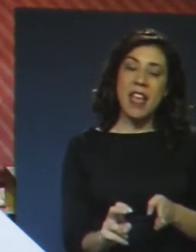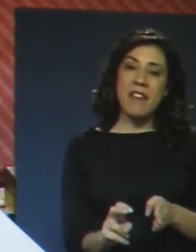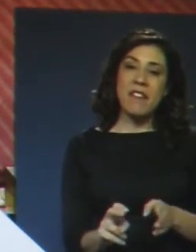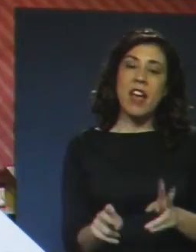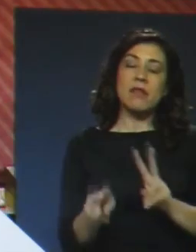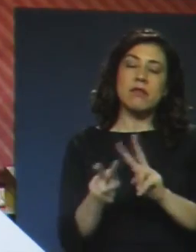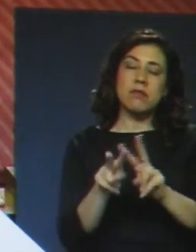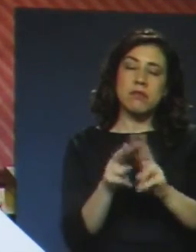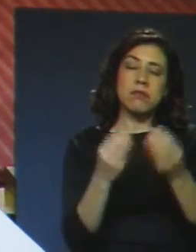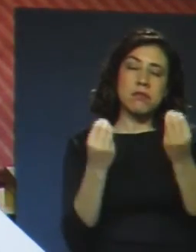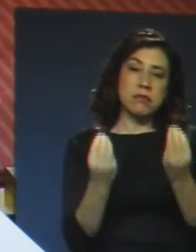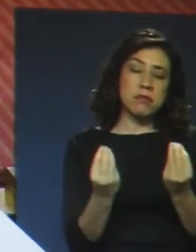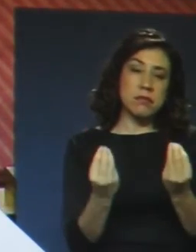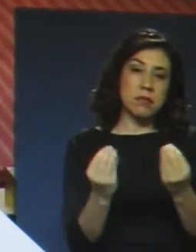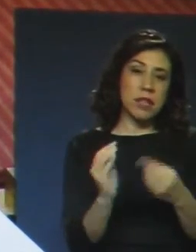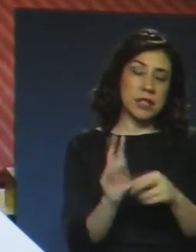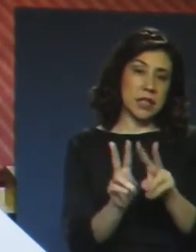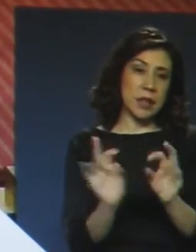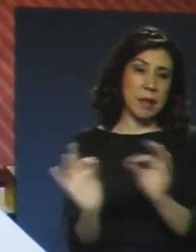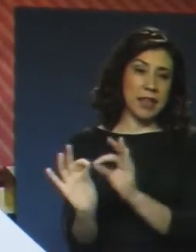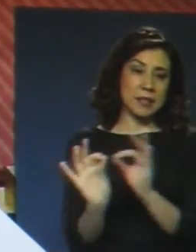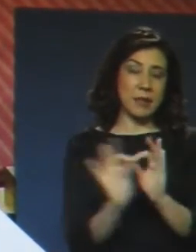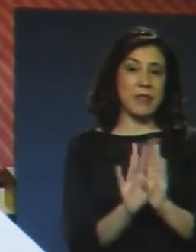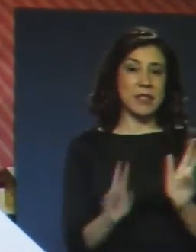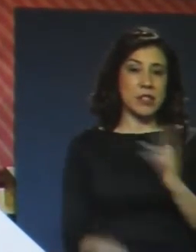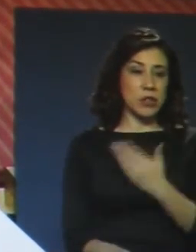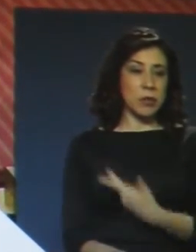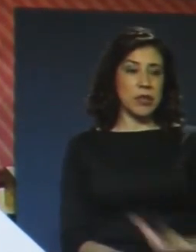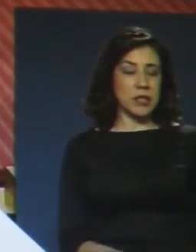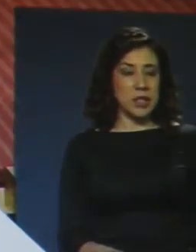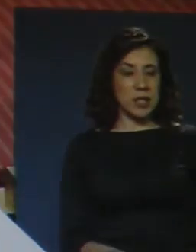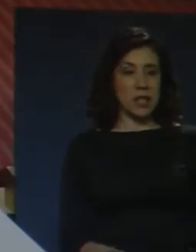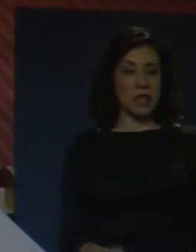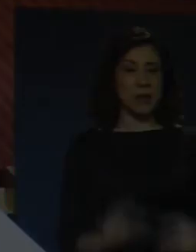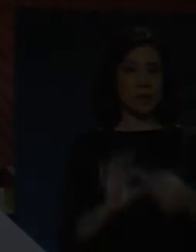afinada en este punto específico. He dicho, señor presidente, muchas gracias.